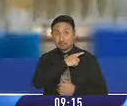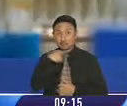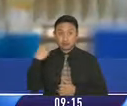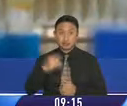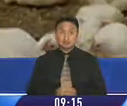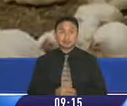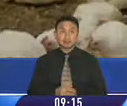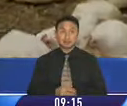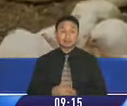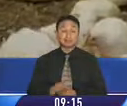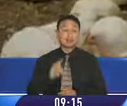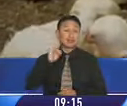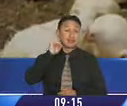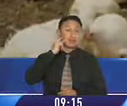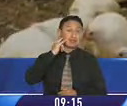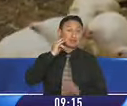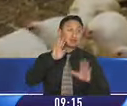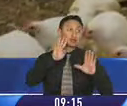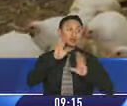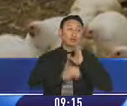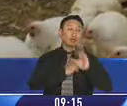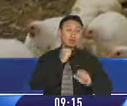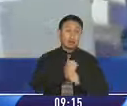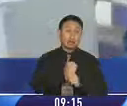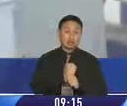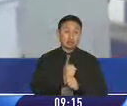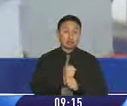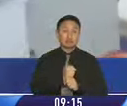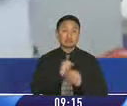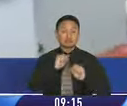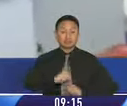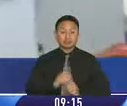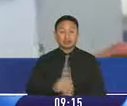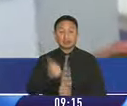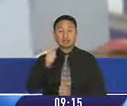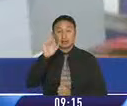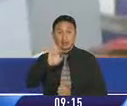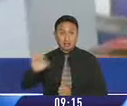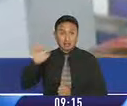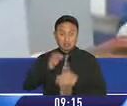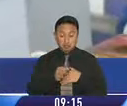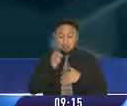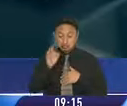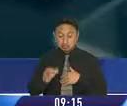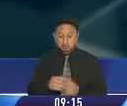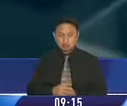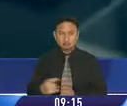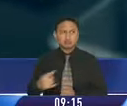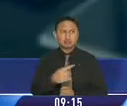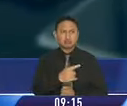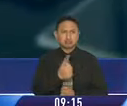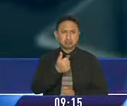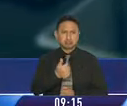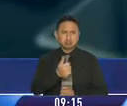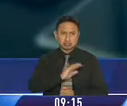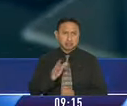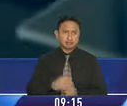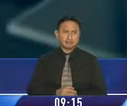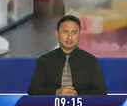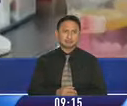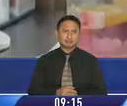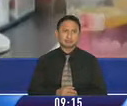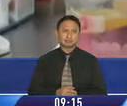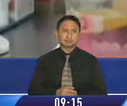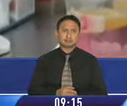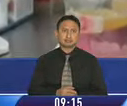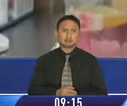niña de 9 años contagiada en la provincia de Bolívar el 10 de enero, informó que se encuentra estable y